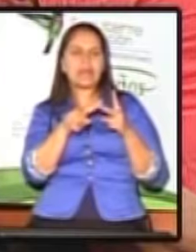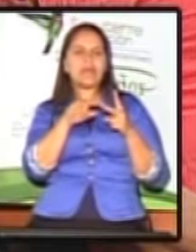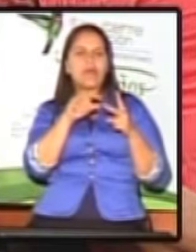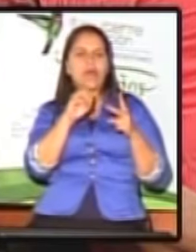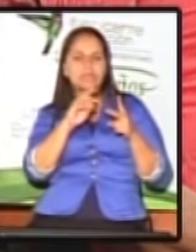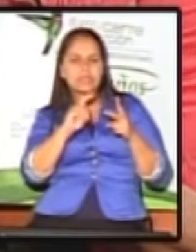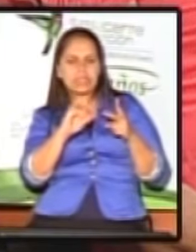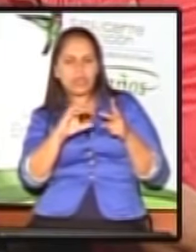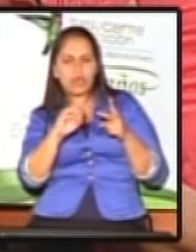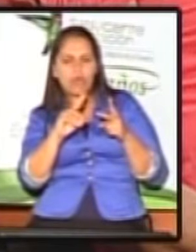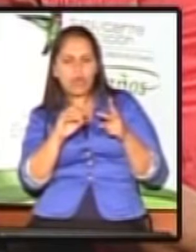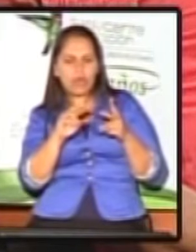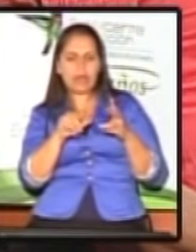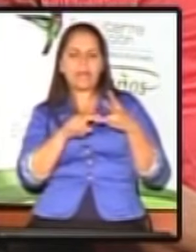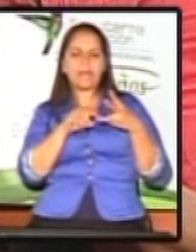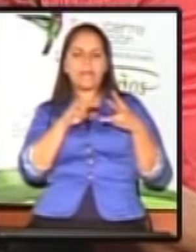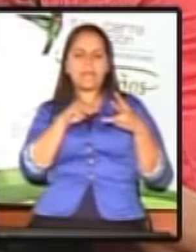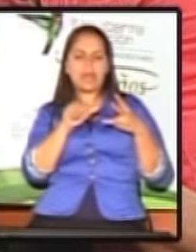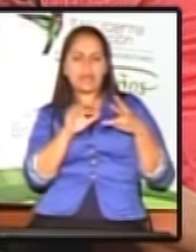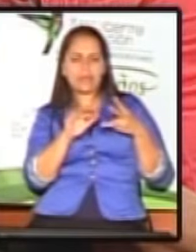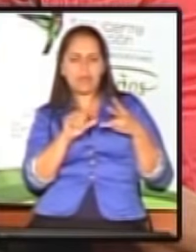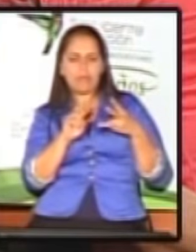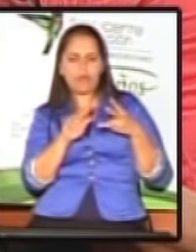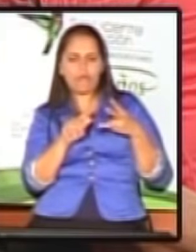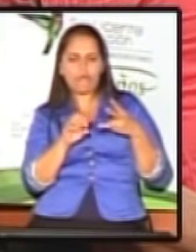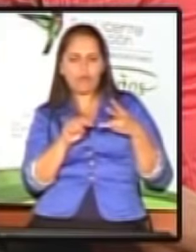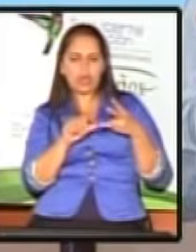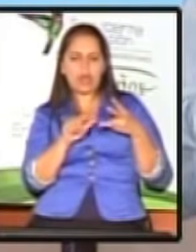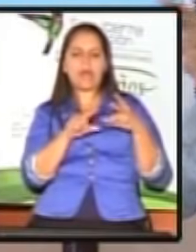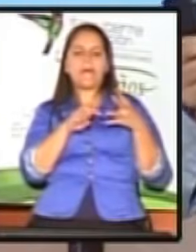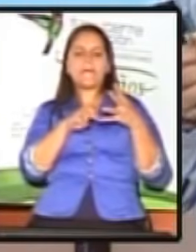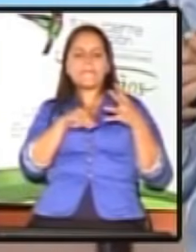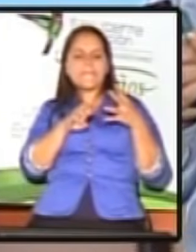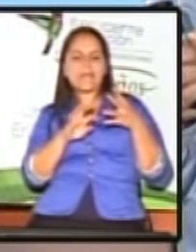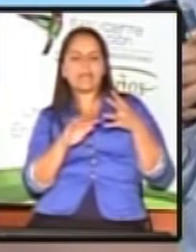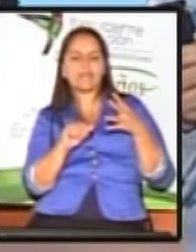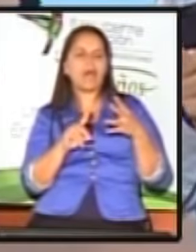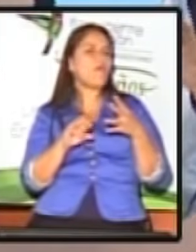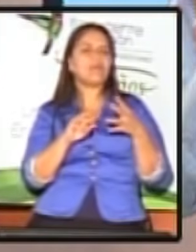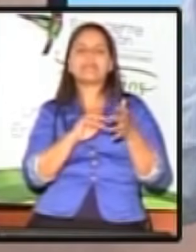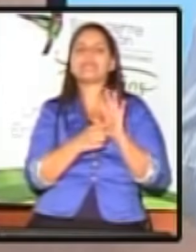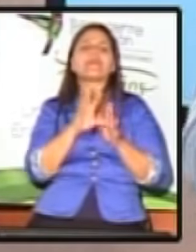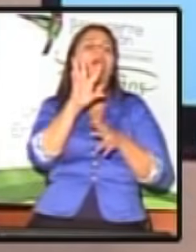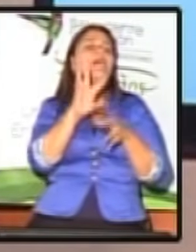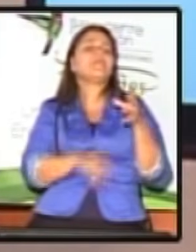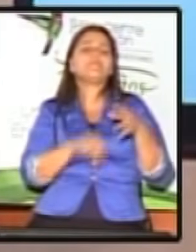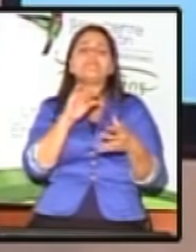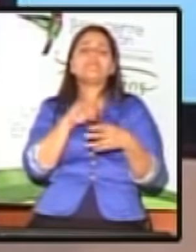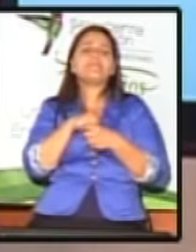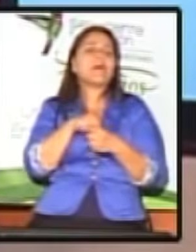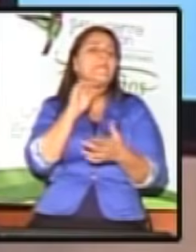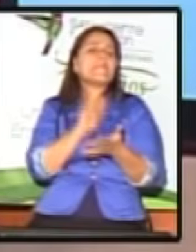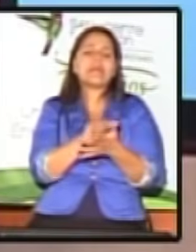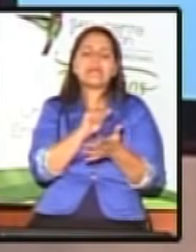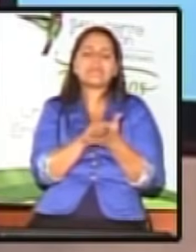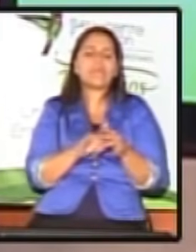hidromorfona, que muchos pacientes, ay, gracias a mi Dios, a mí no me están dando morfina, me están dando metadona. En última instancia es un opioide